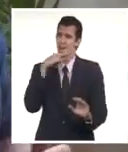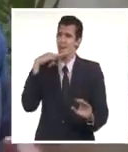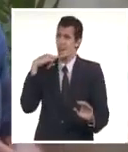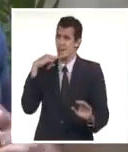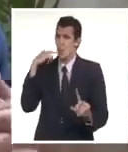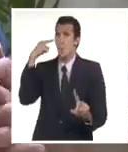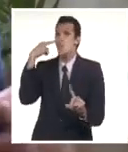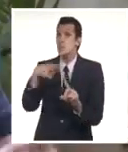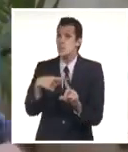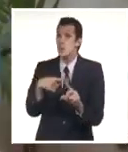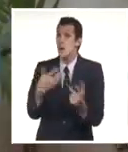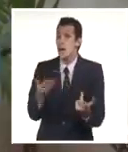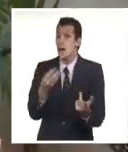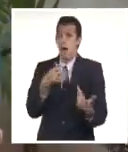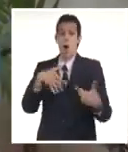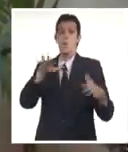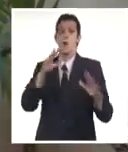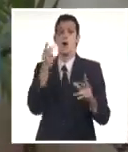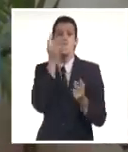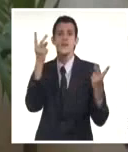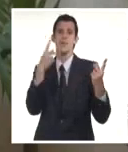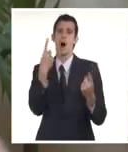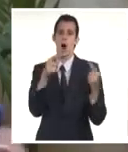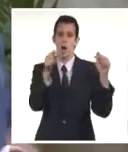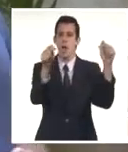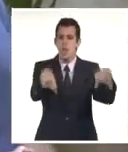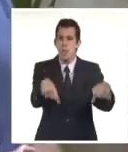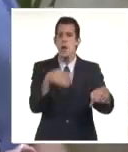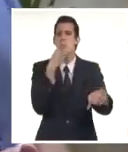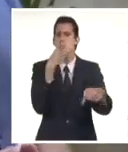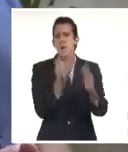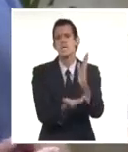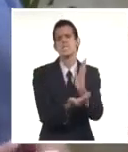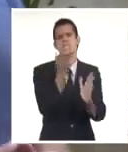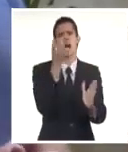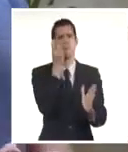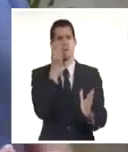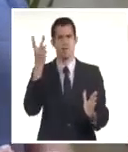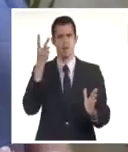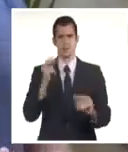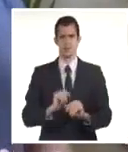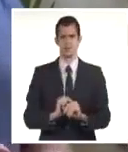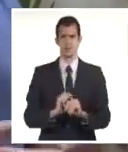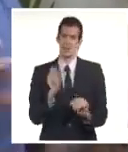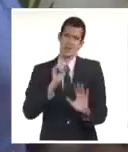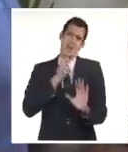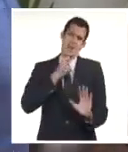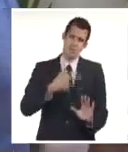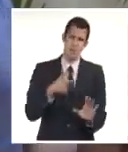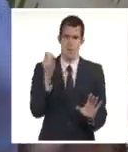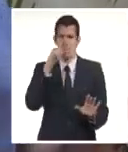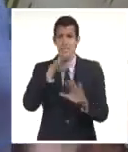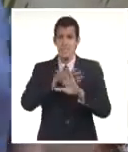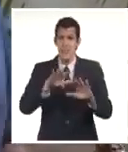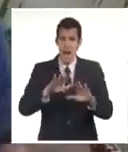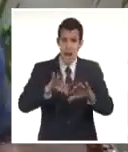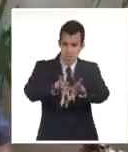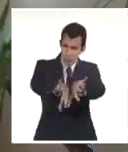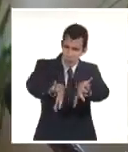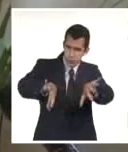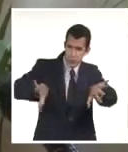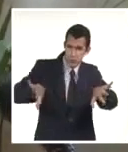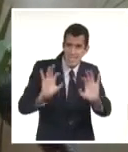se recupera el hotel, en qué tiempo se recupera, cuáles son las fuerzas que van a trabajar en el mismo, pero ya todo eso tiene